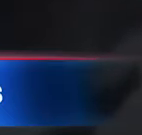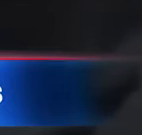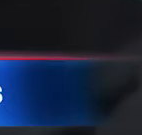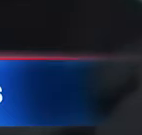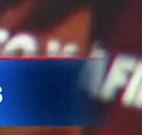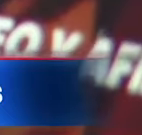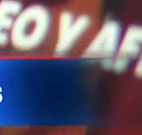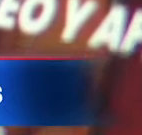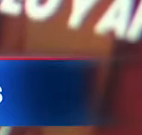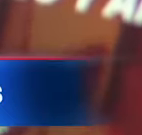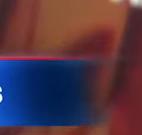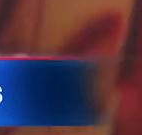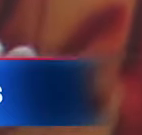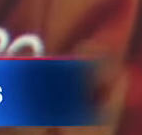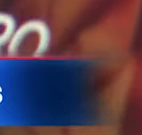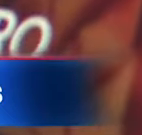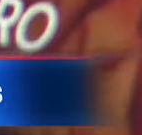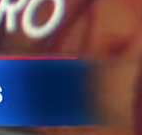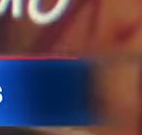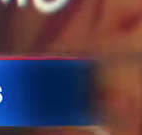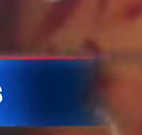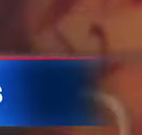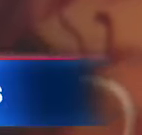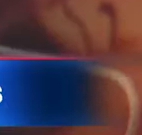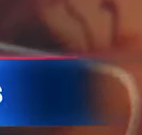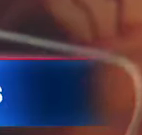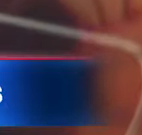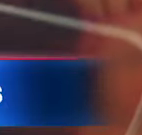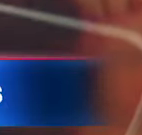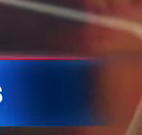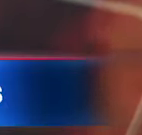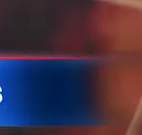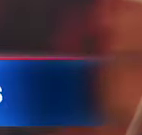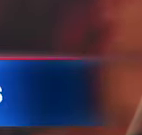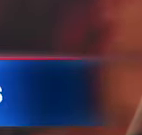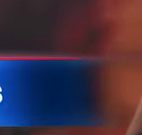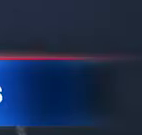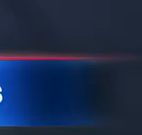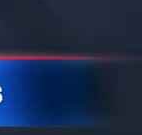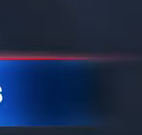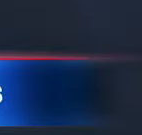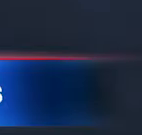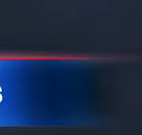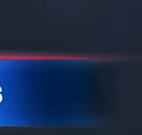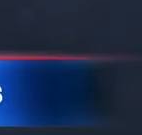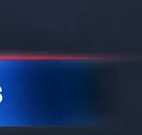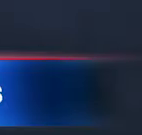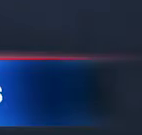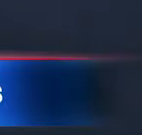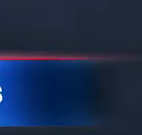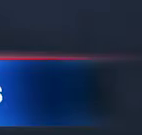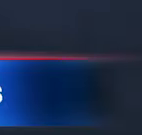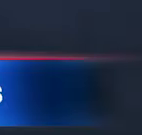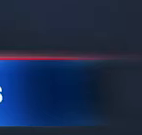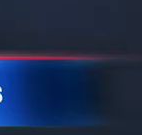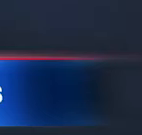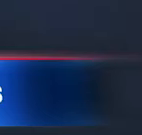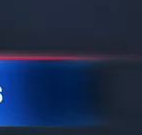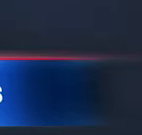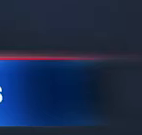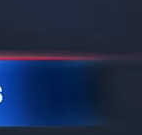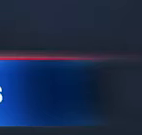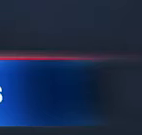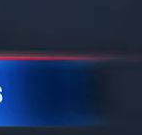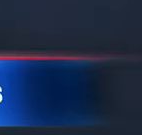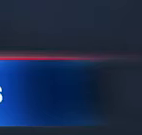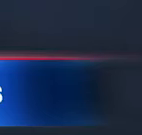el sistema de justicia, con los cuales se benefició a los familiares del capo del narcotráfico y también se corrompió a